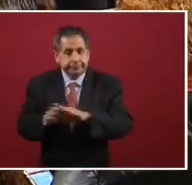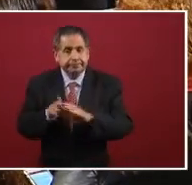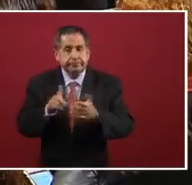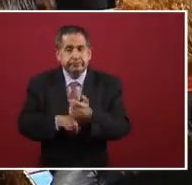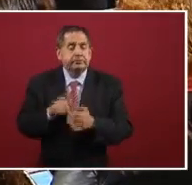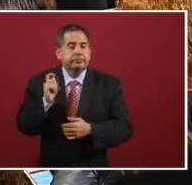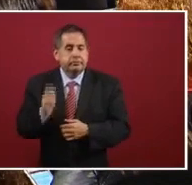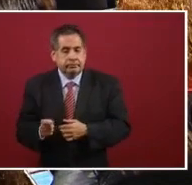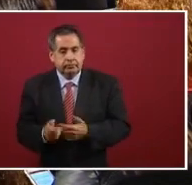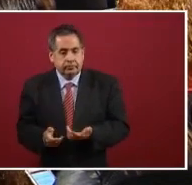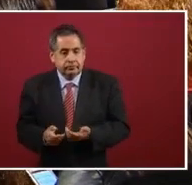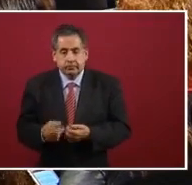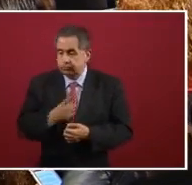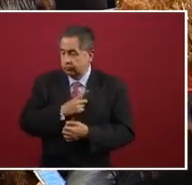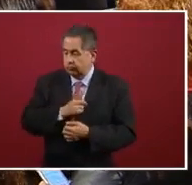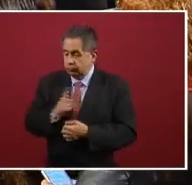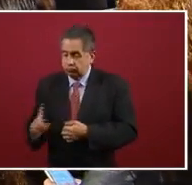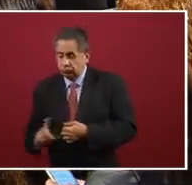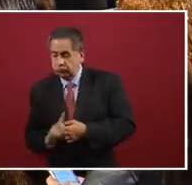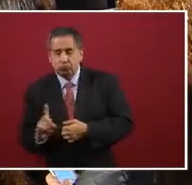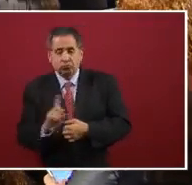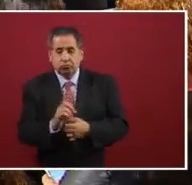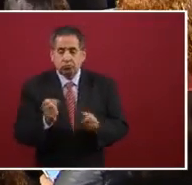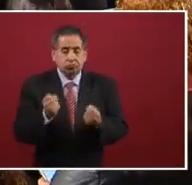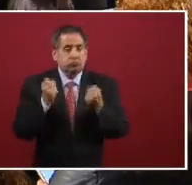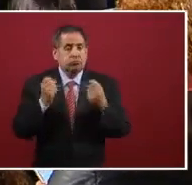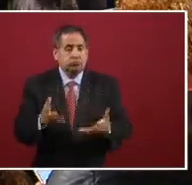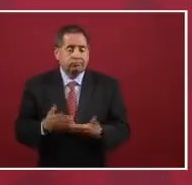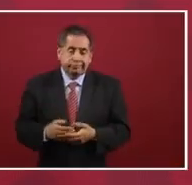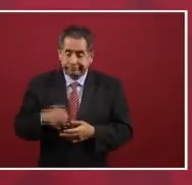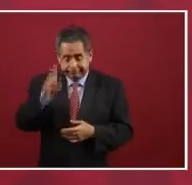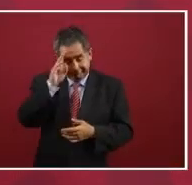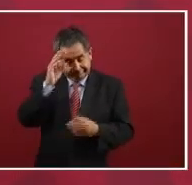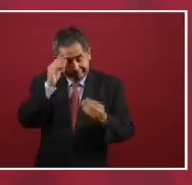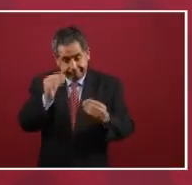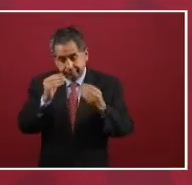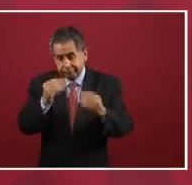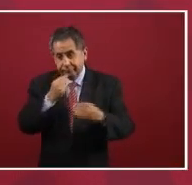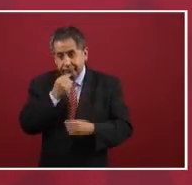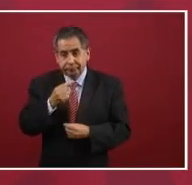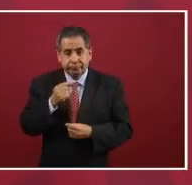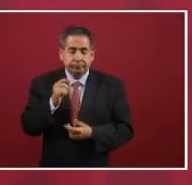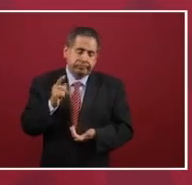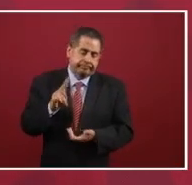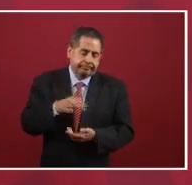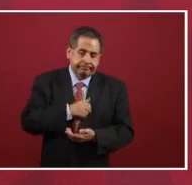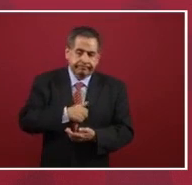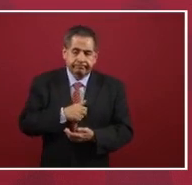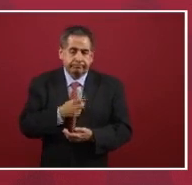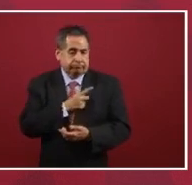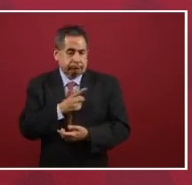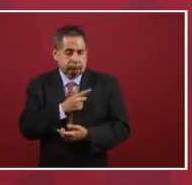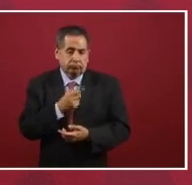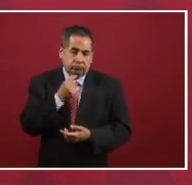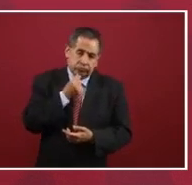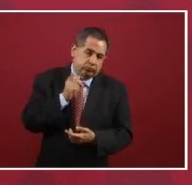no acompañados, que es un porcentaje desgraciadamente muy importante. Digo desgraciadamente porque van solos o